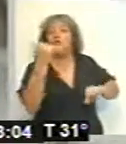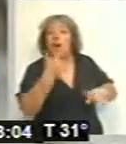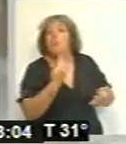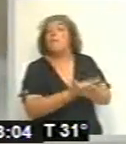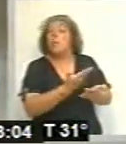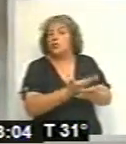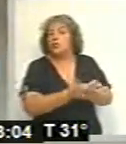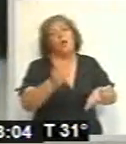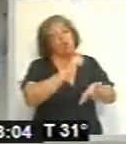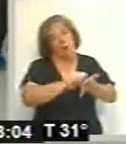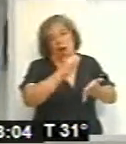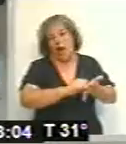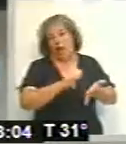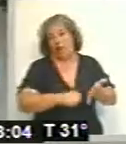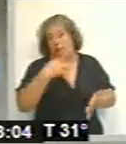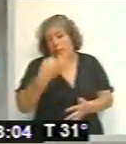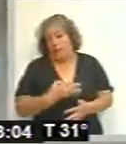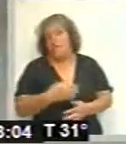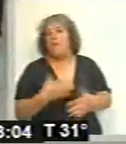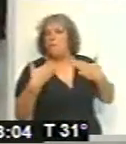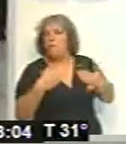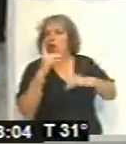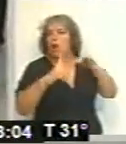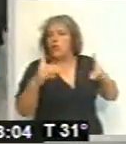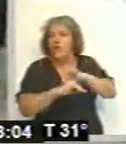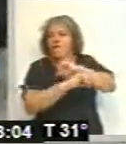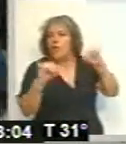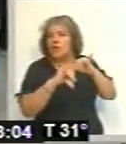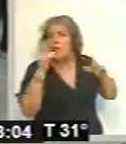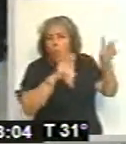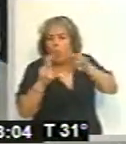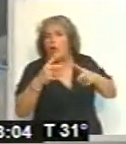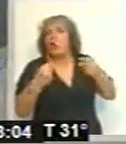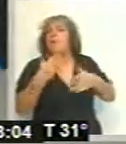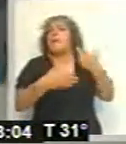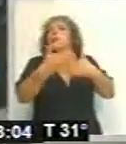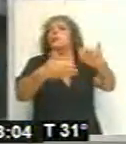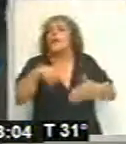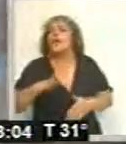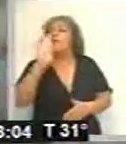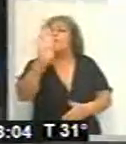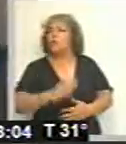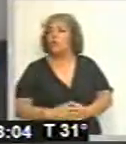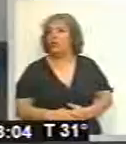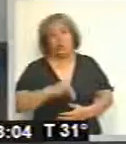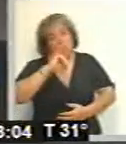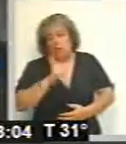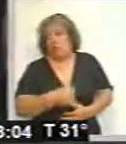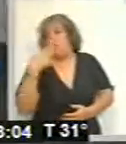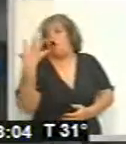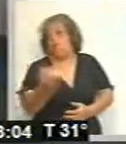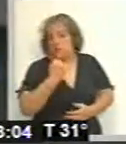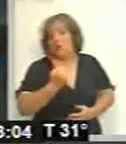se hacen las actas correspondientes. ¿Pudieron obtener la información que venían a buscar y cómo se va a proceder en consecuencia? Sí, obtuvimos